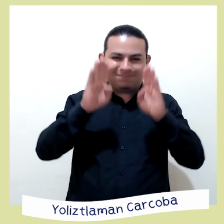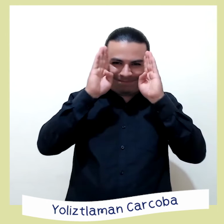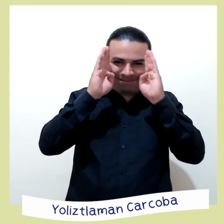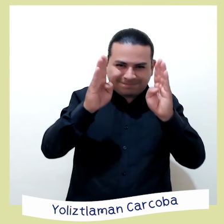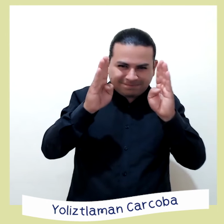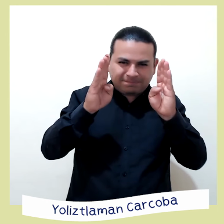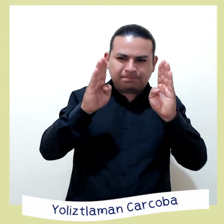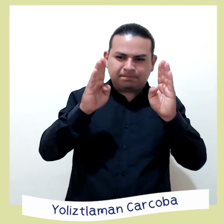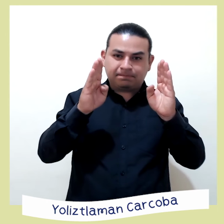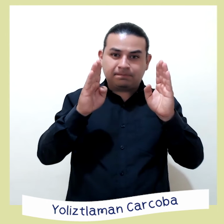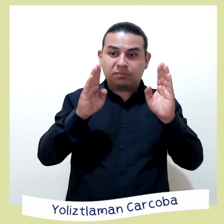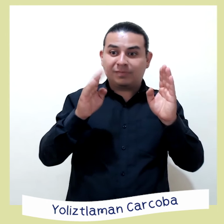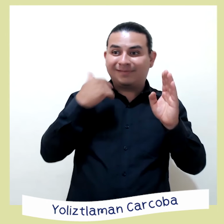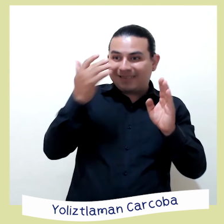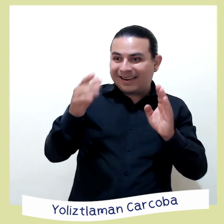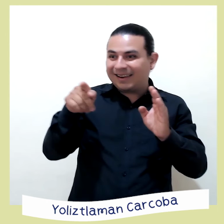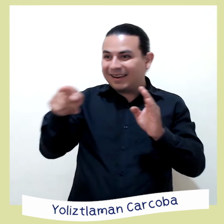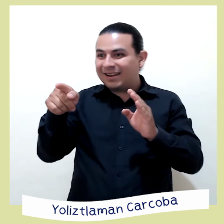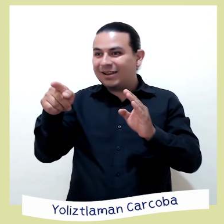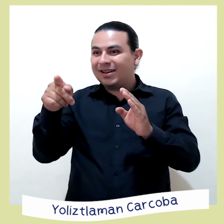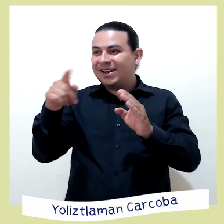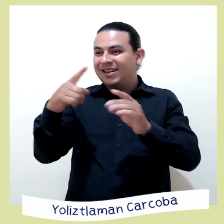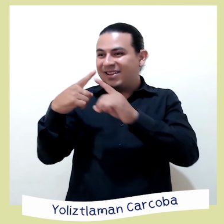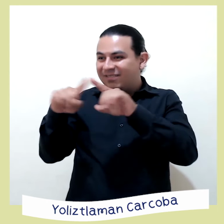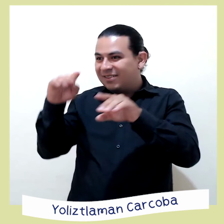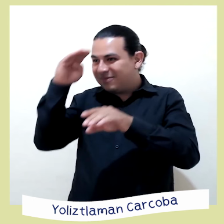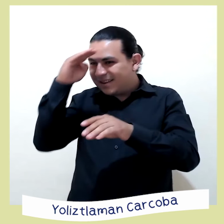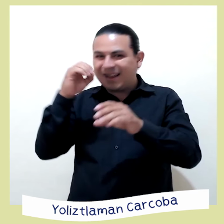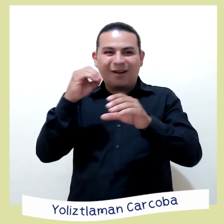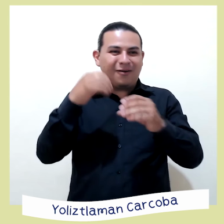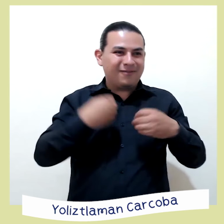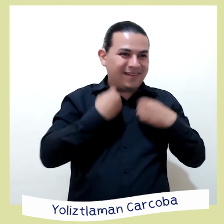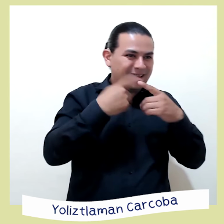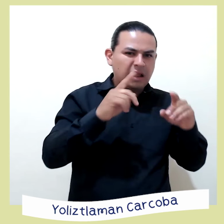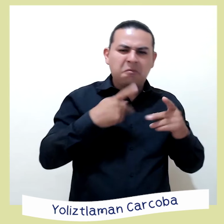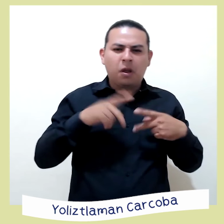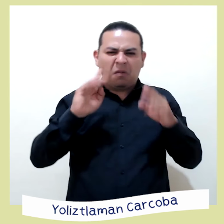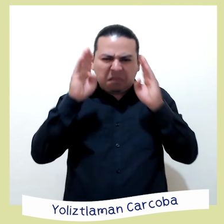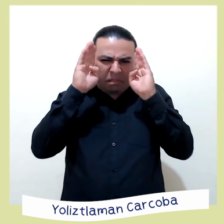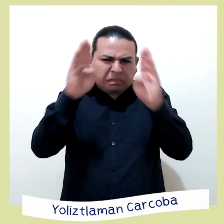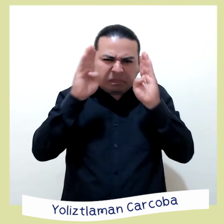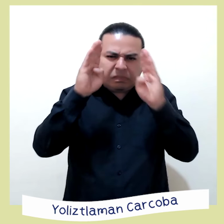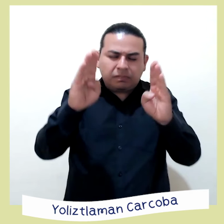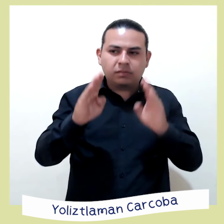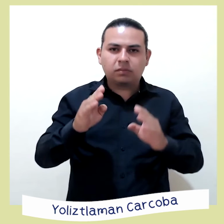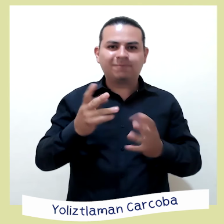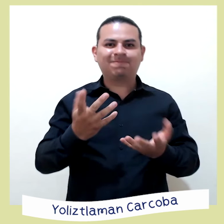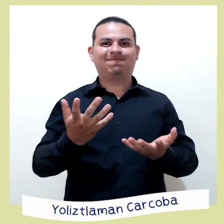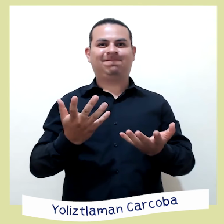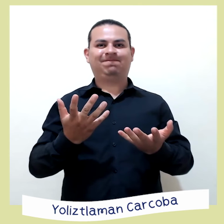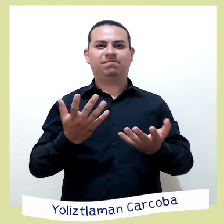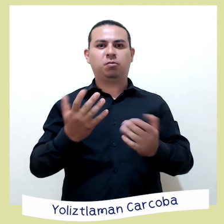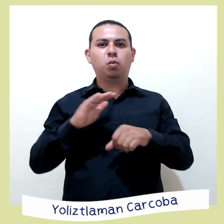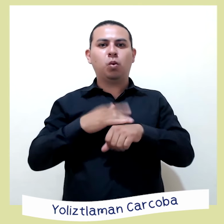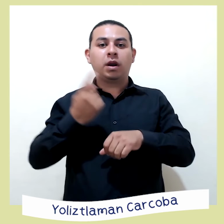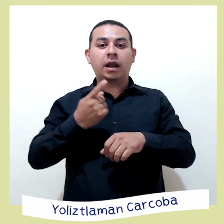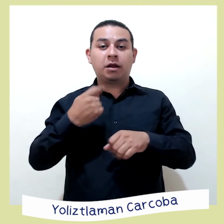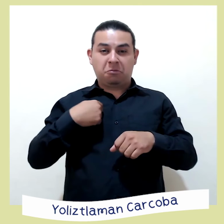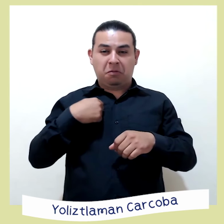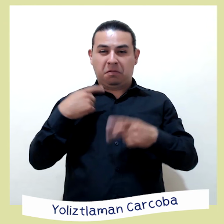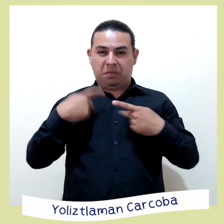completamente cuadradas y que no queremos reconocer otras maneras de pensar o otras maneras de ver la vida, pues